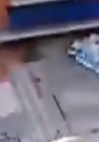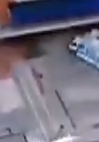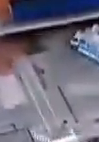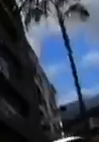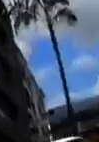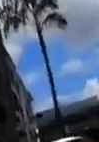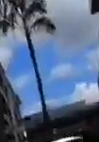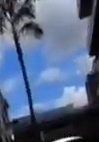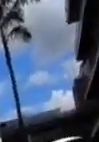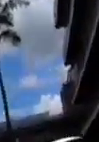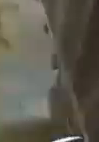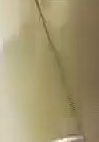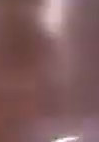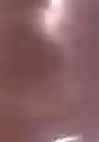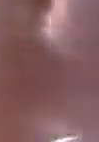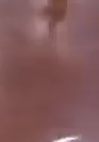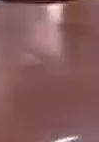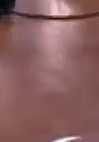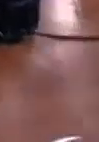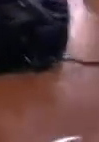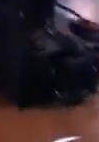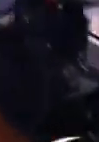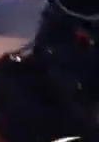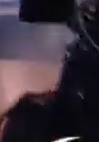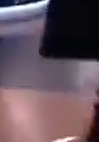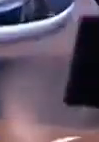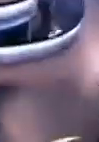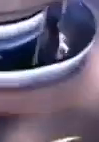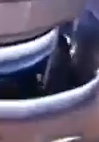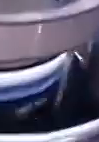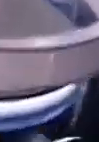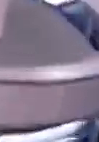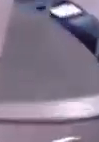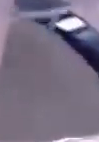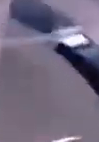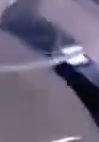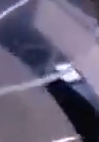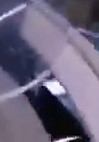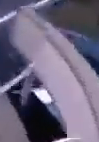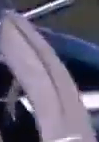de Semana con José Miguel Polanco y Alejandra Murga.